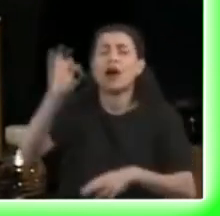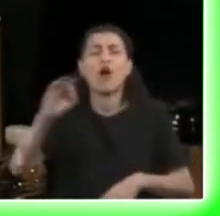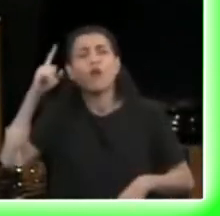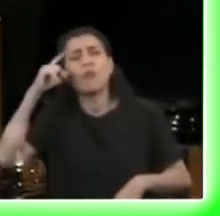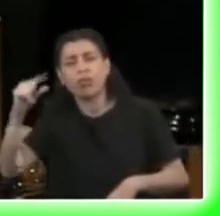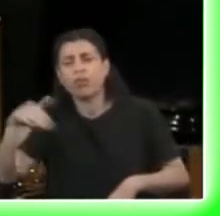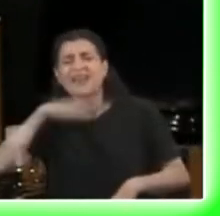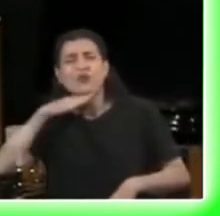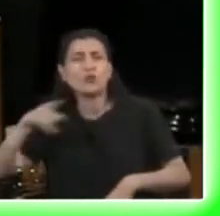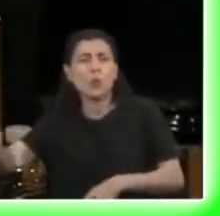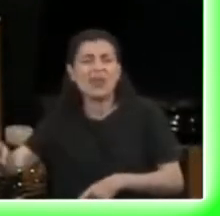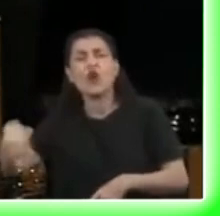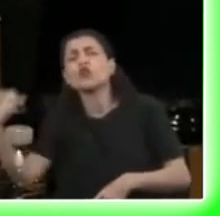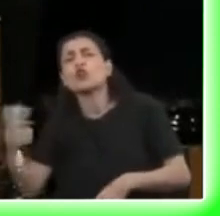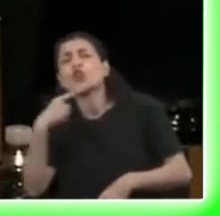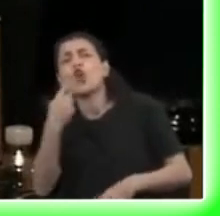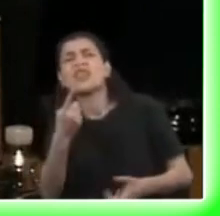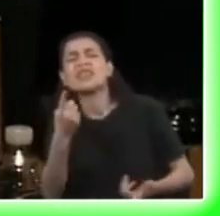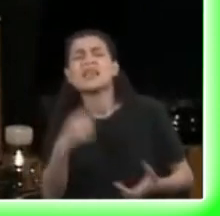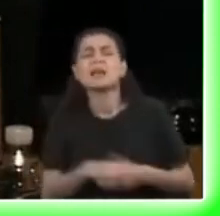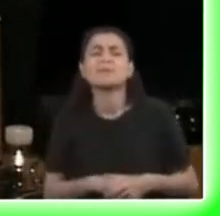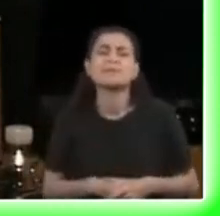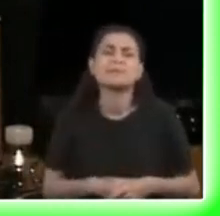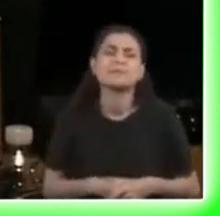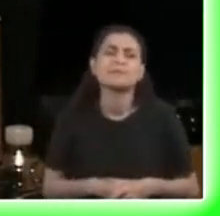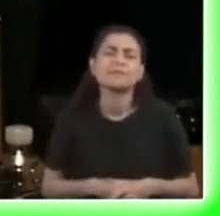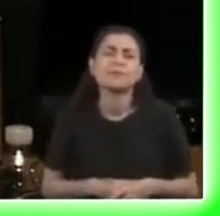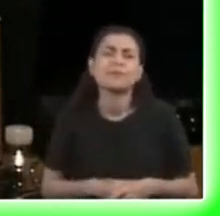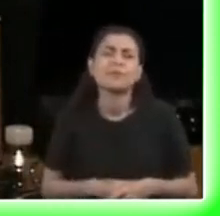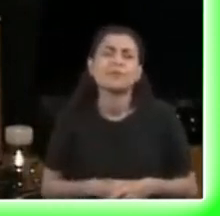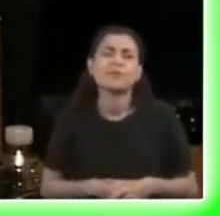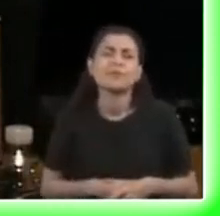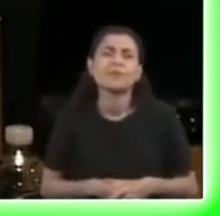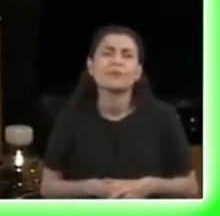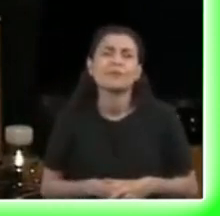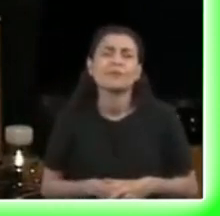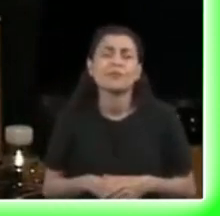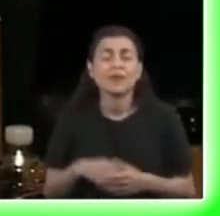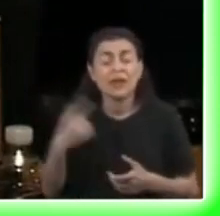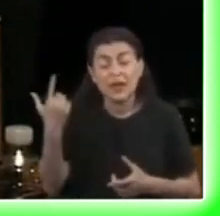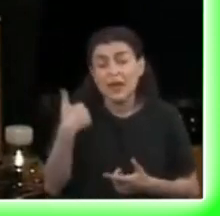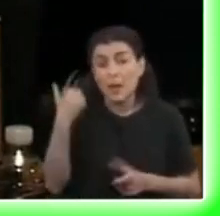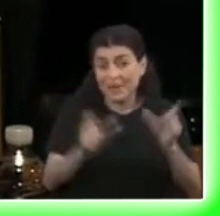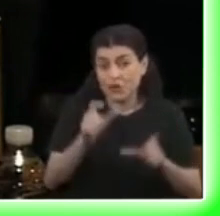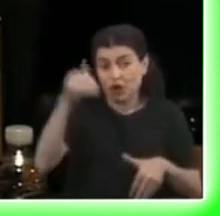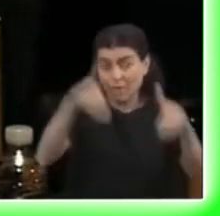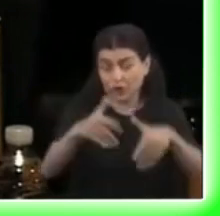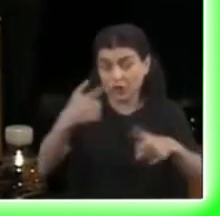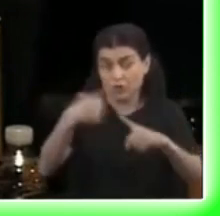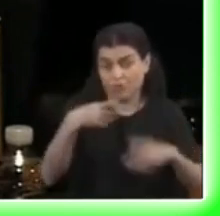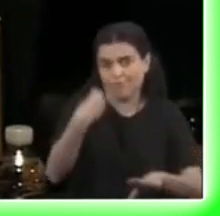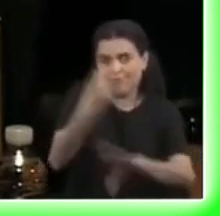dicen que se me vota para gobernar, digamos, y no para ser popular. Habría